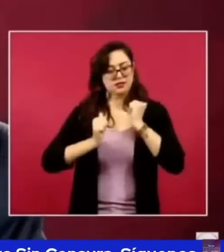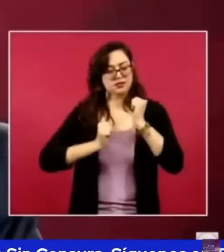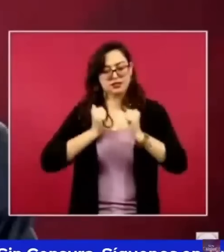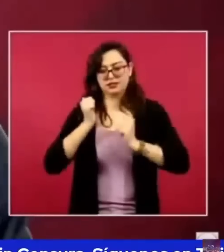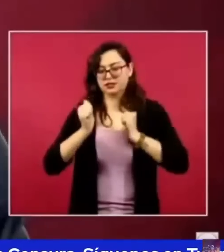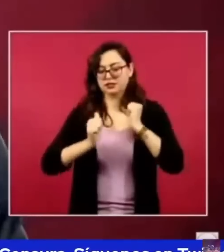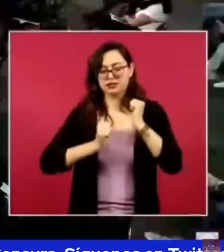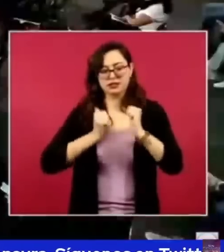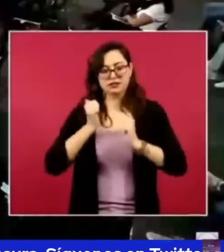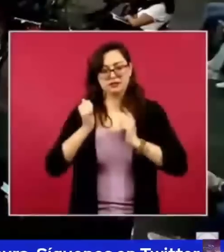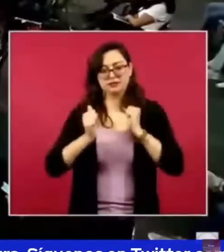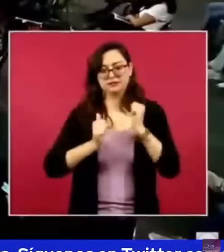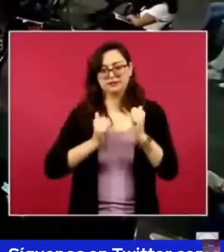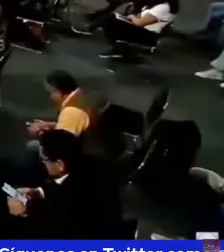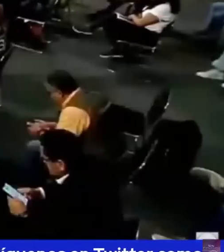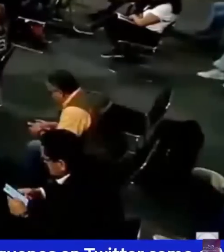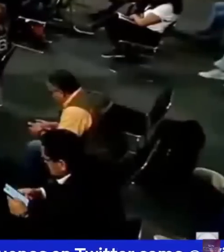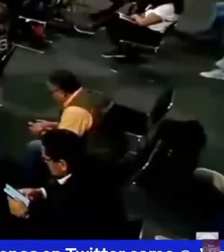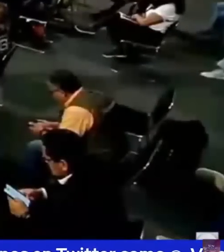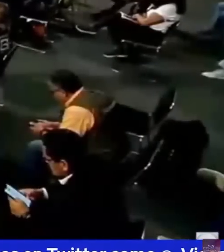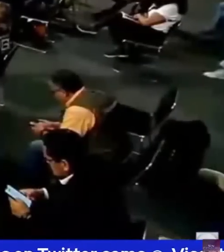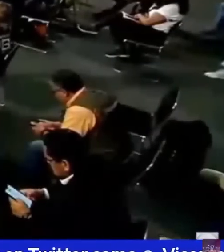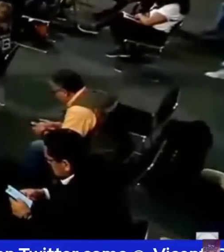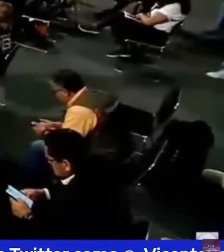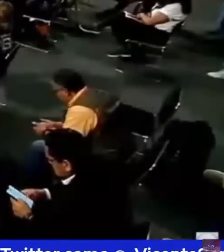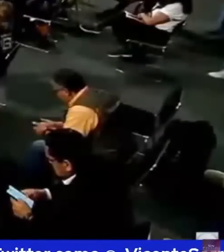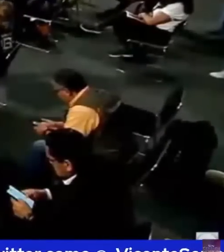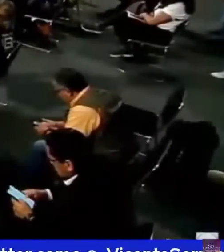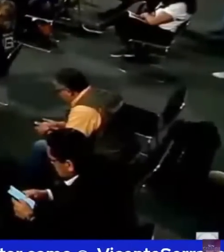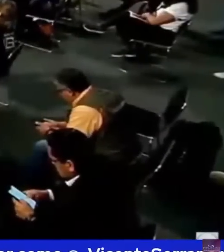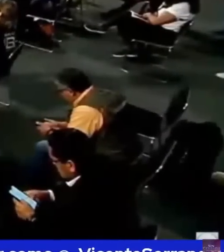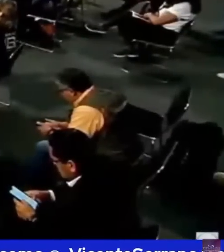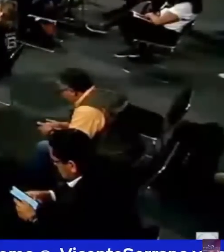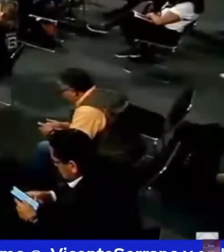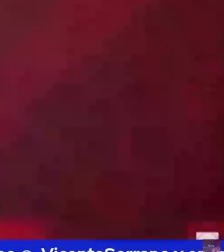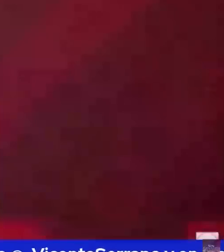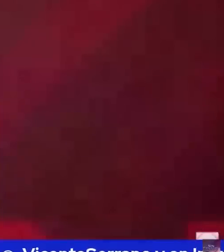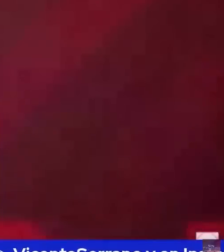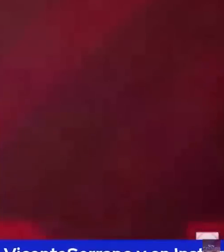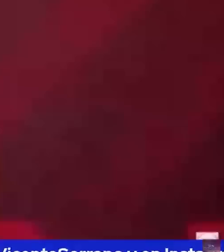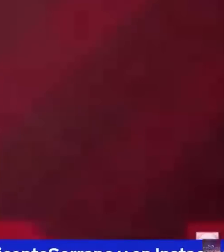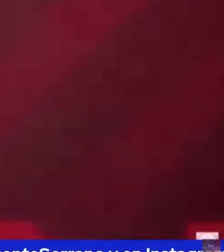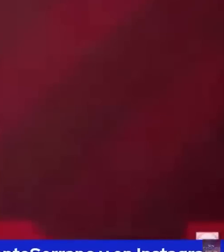Nosotros tenemos que terminar la investigación para saber